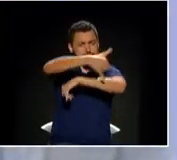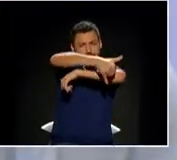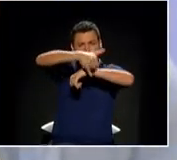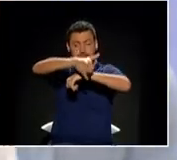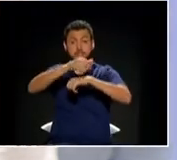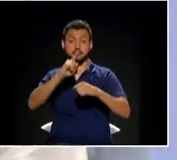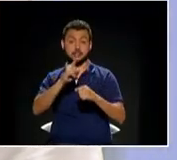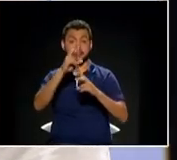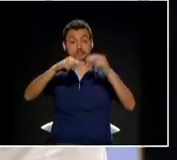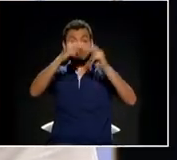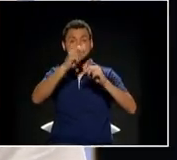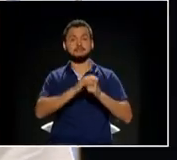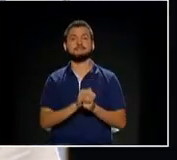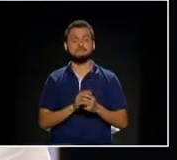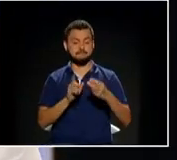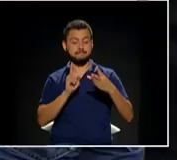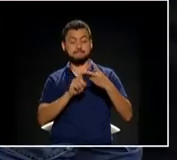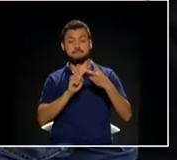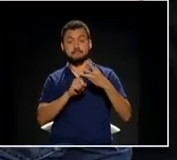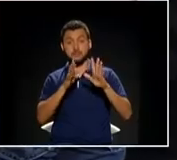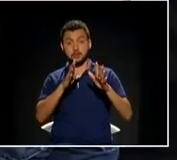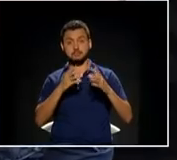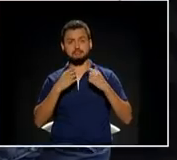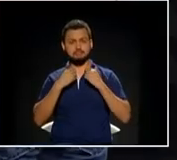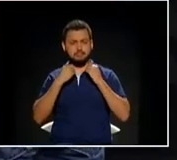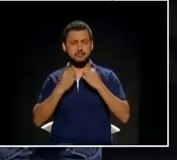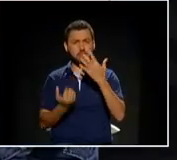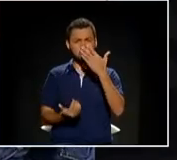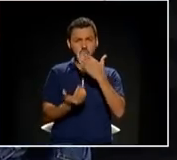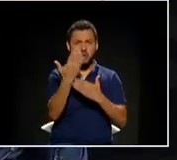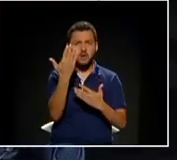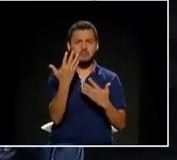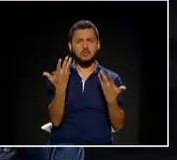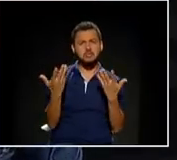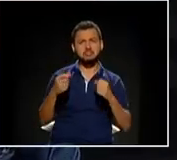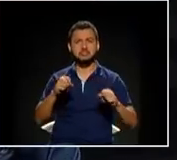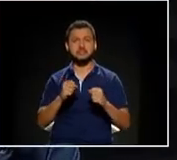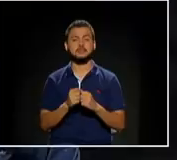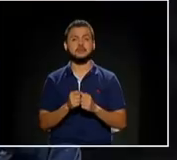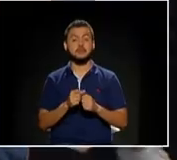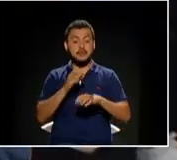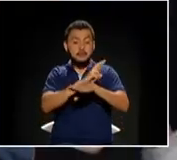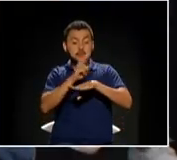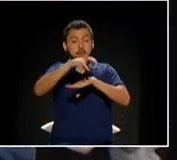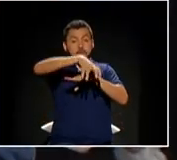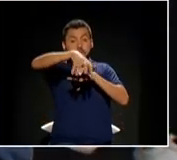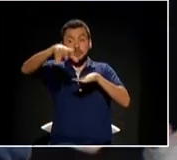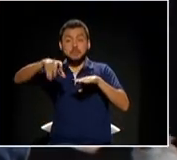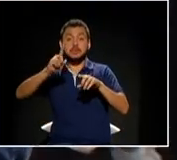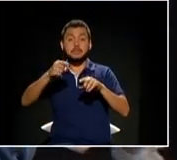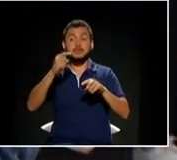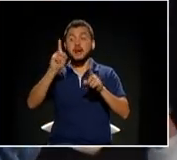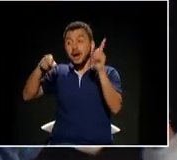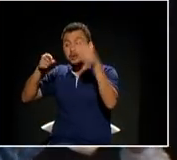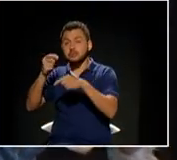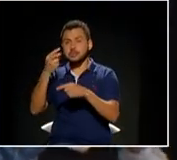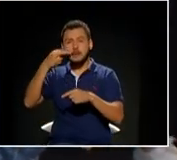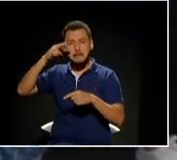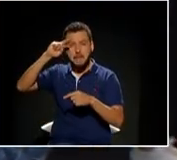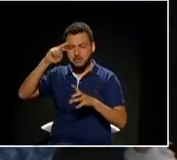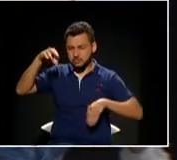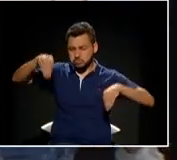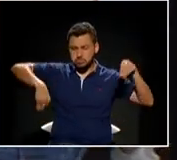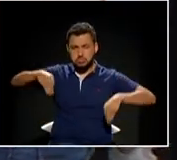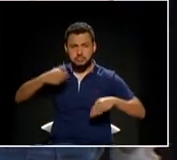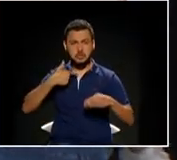moda es un fenómeno que es muy importante nosotros tenemos 130 mil empleos en el área metropolitana tenemos que acabar con el contrabando y también con eso crearemos más puestos de